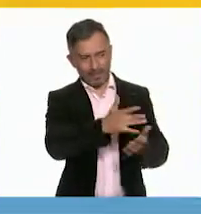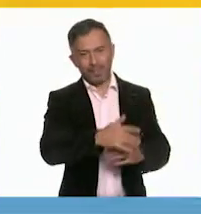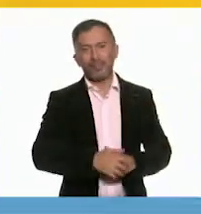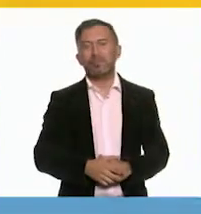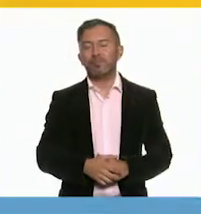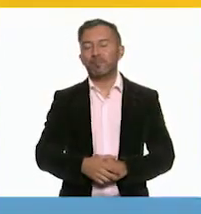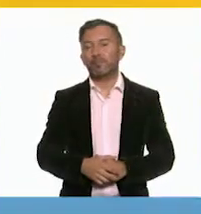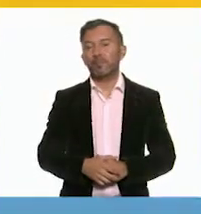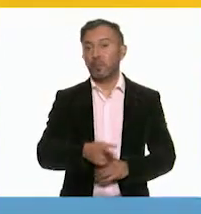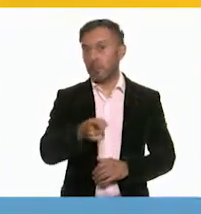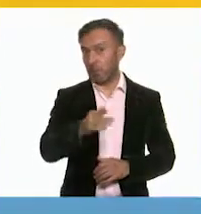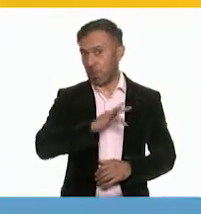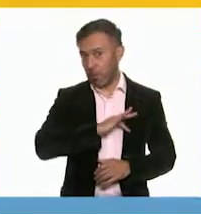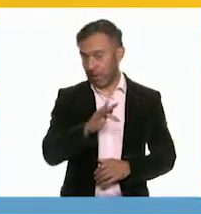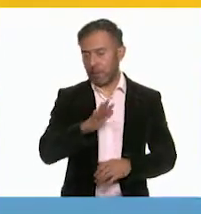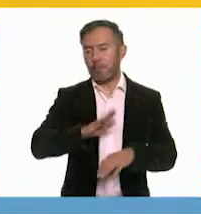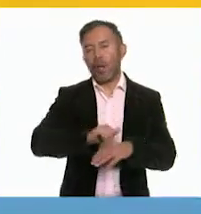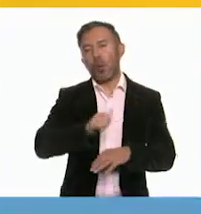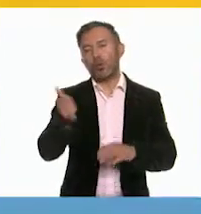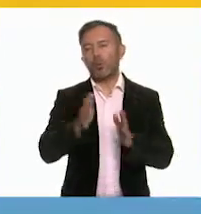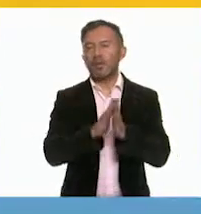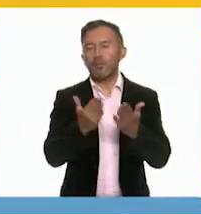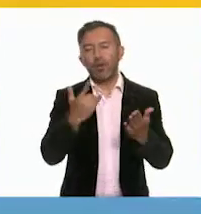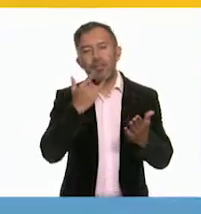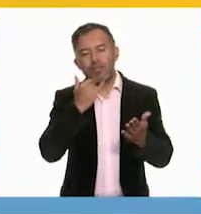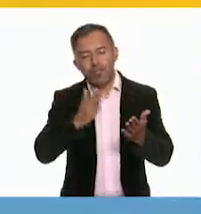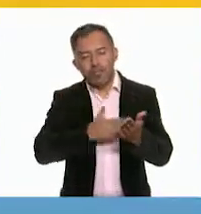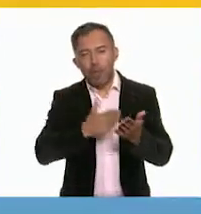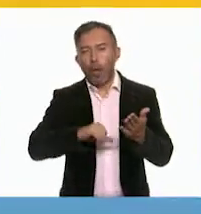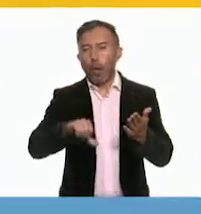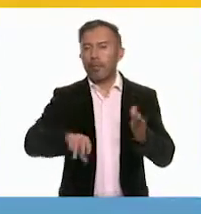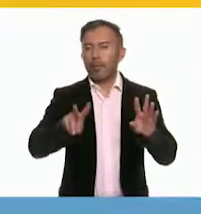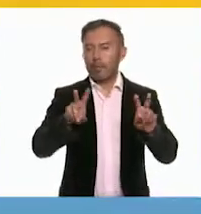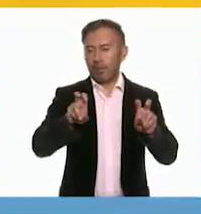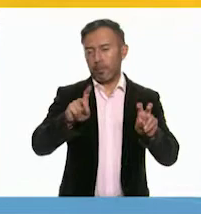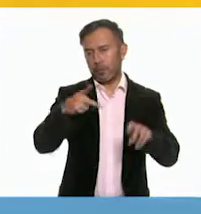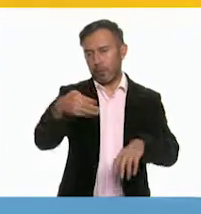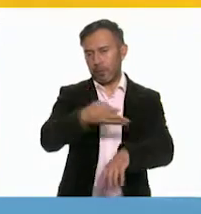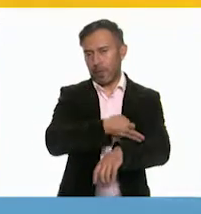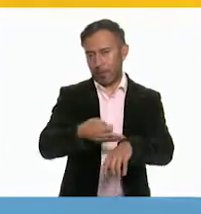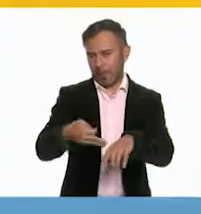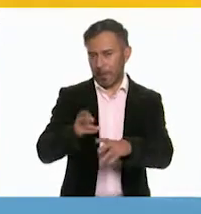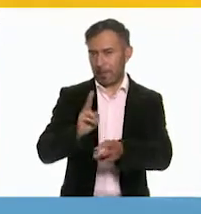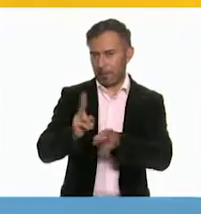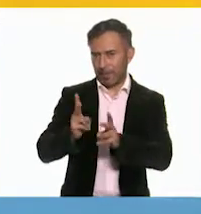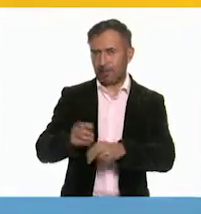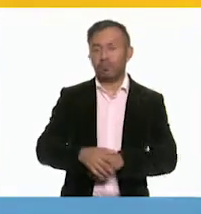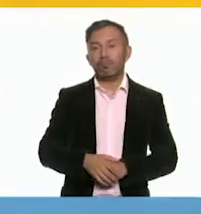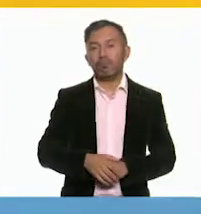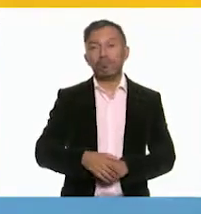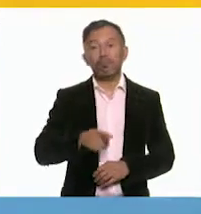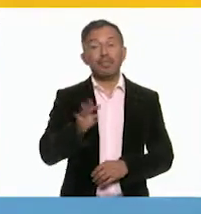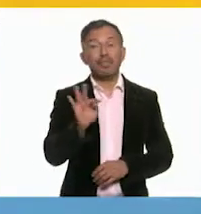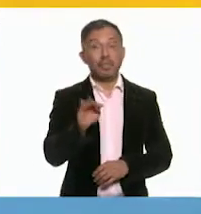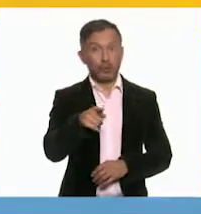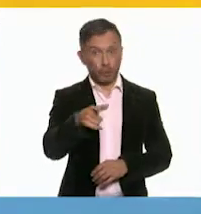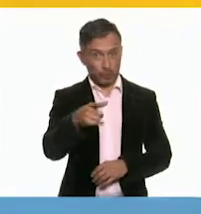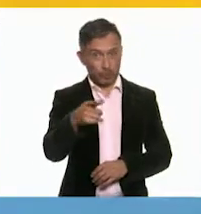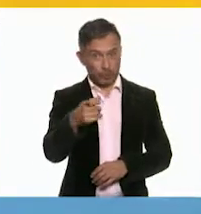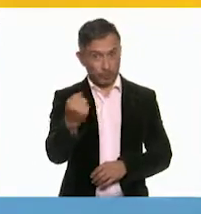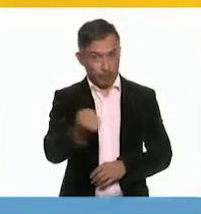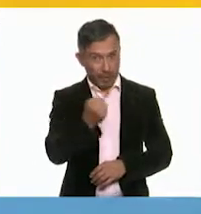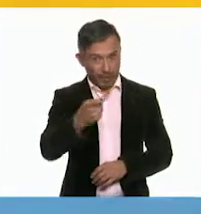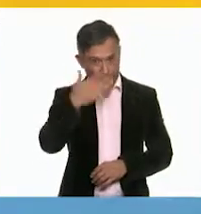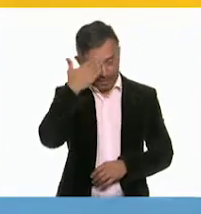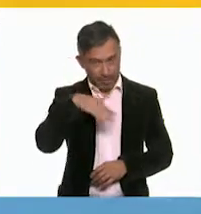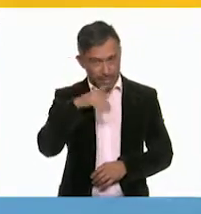Si te es posible, consulta otros libros y comenta el tema de hoy con tu familia. Si tienes la fortuna de hablar una lengua indígena,